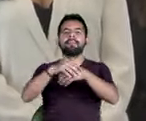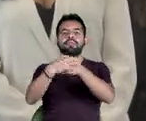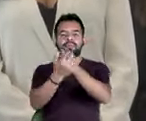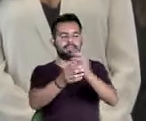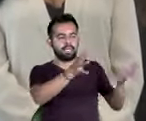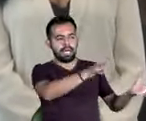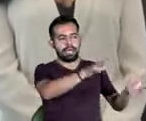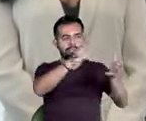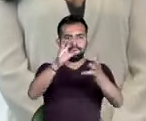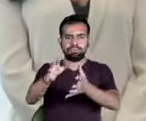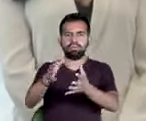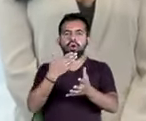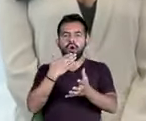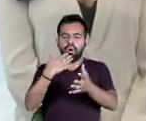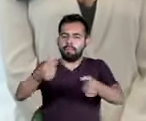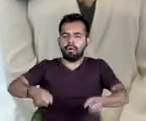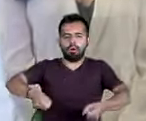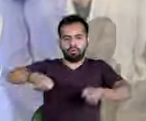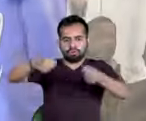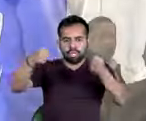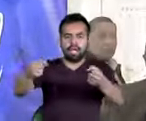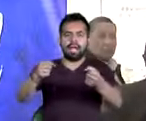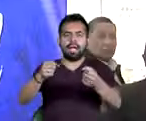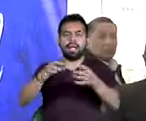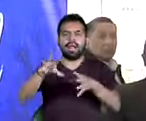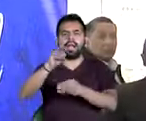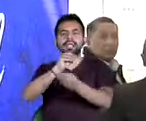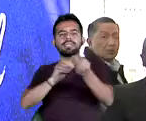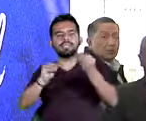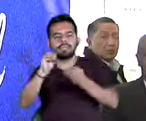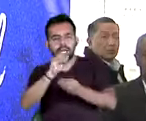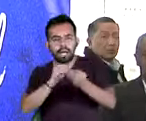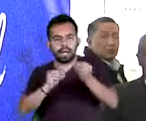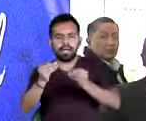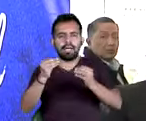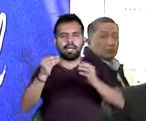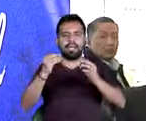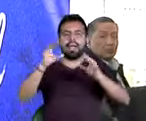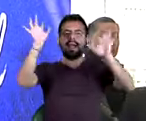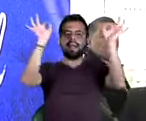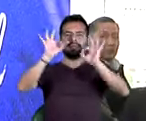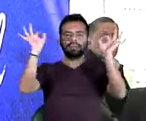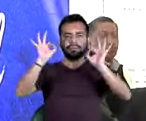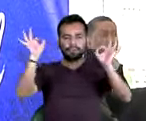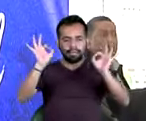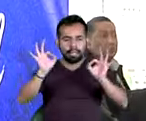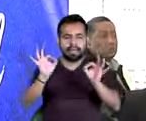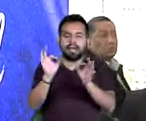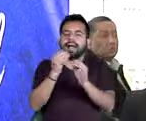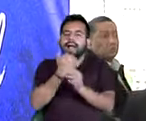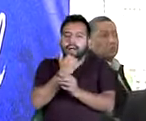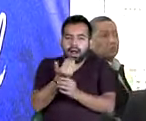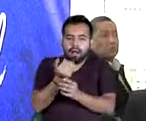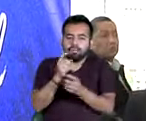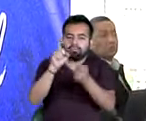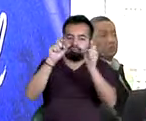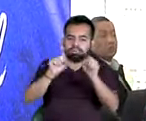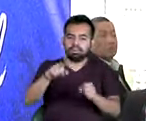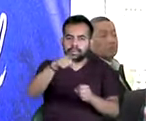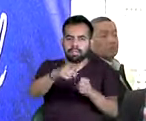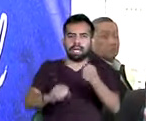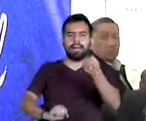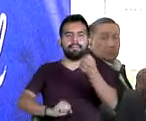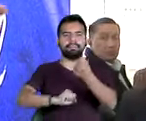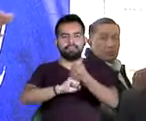generando. Compostaje, reciclaje, generación de electricidad serán parte de este complejo